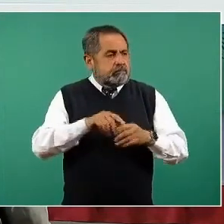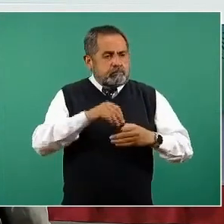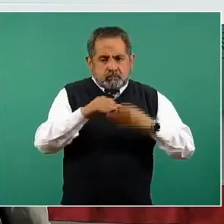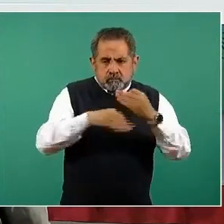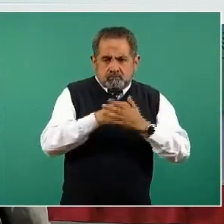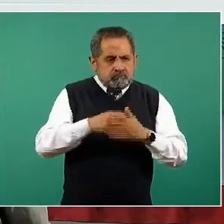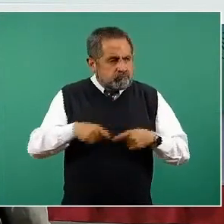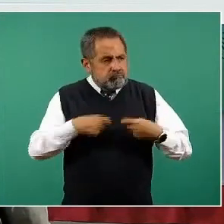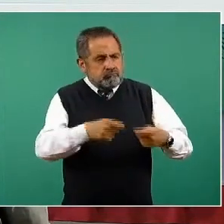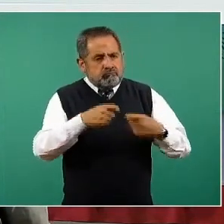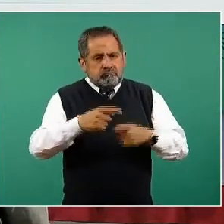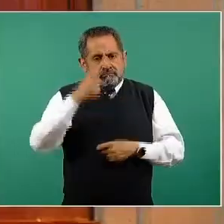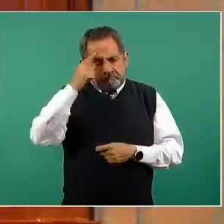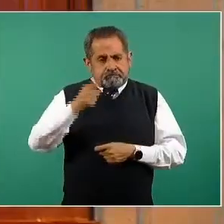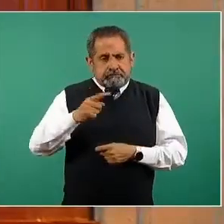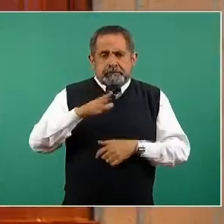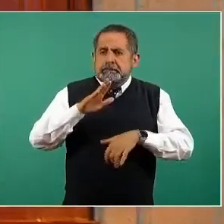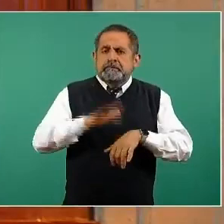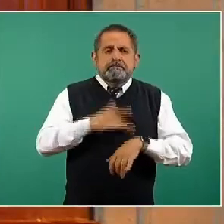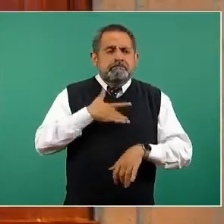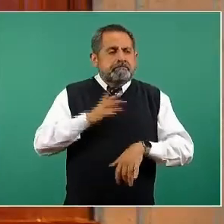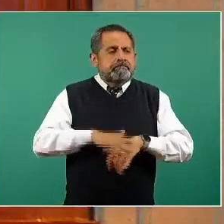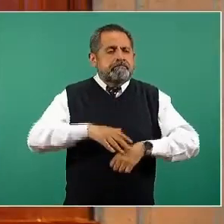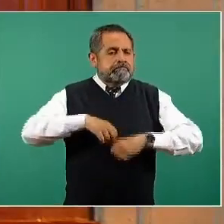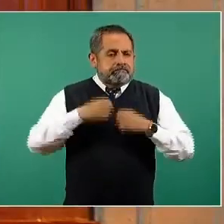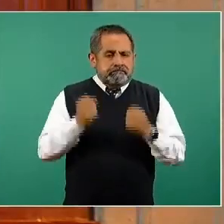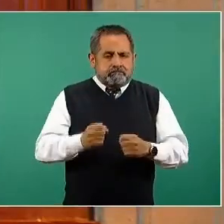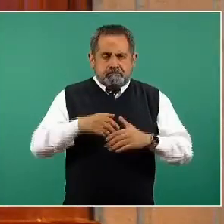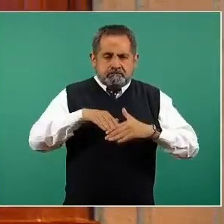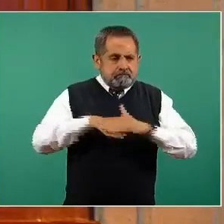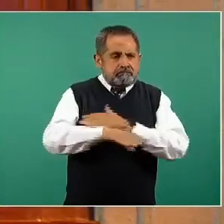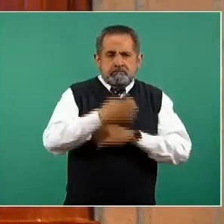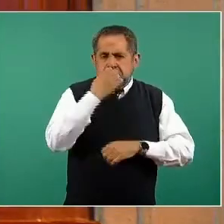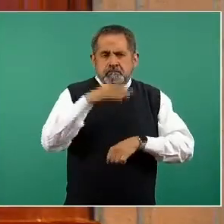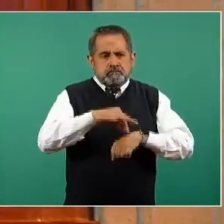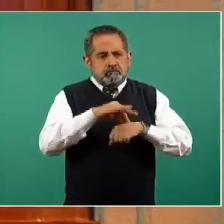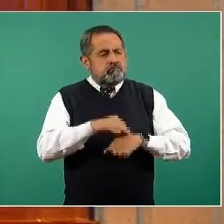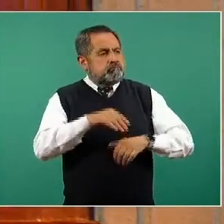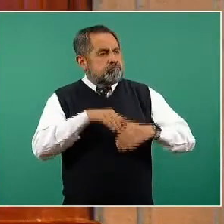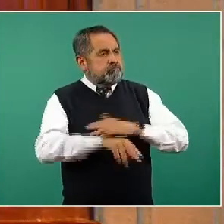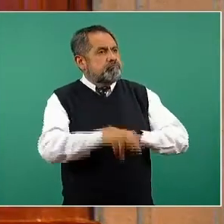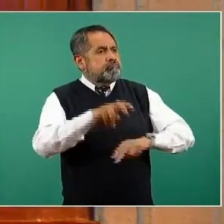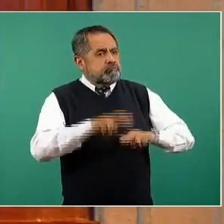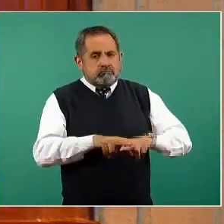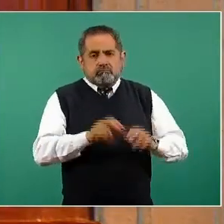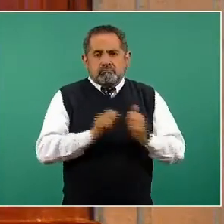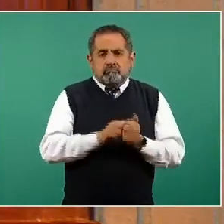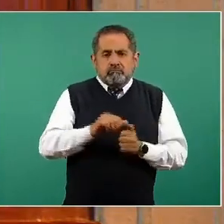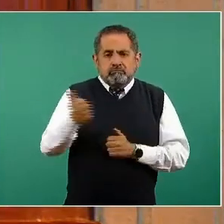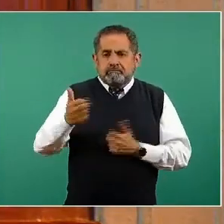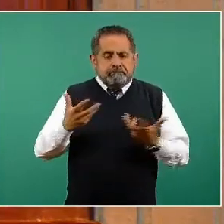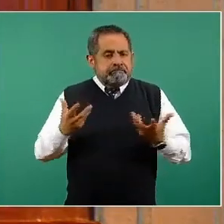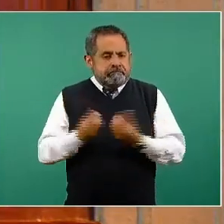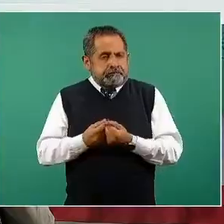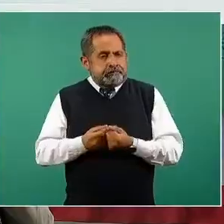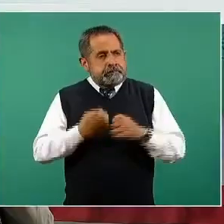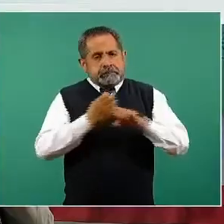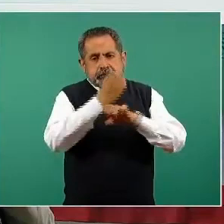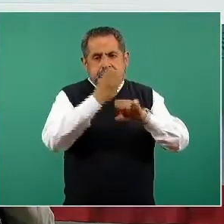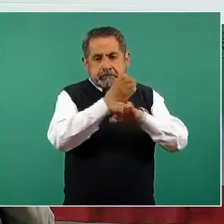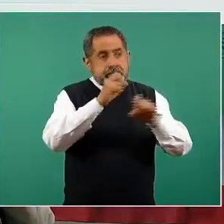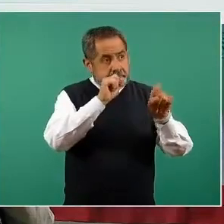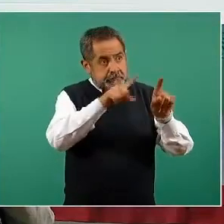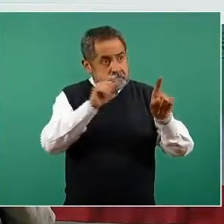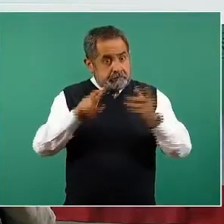deben de implementar para un regreso seguro a clases con otras entidades que actualmente están en el semáforo